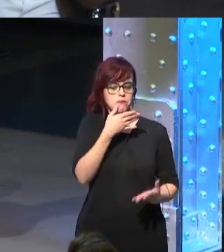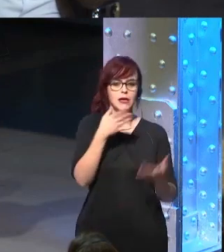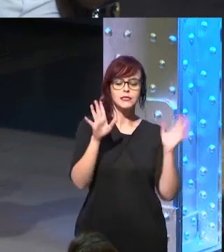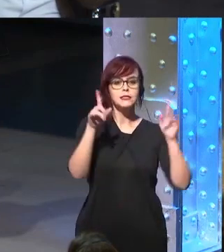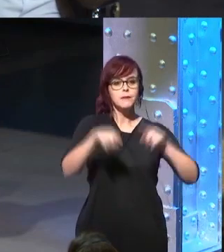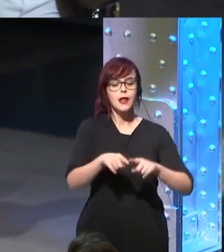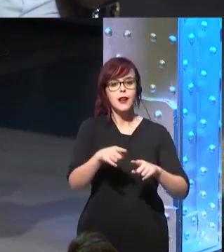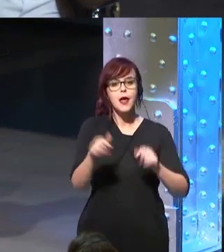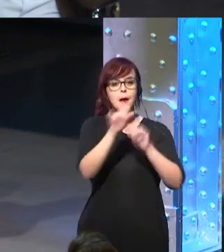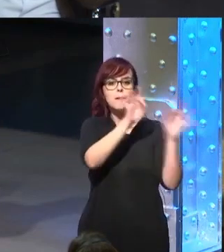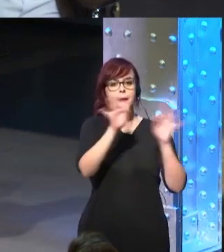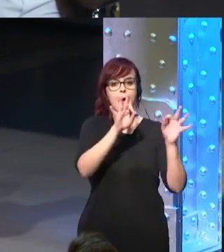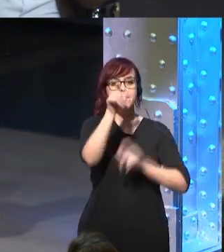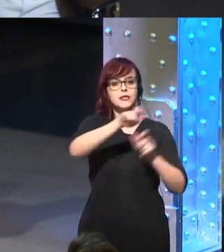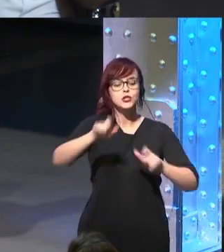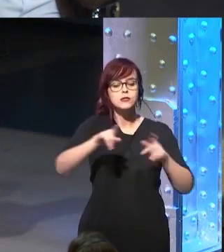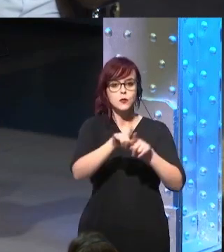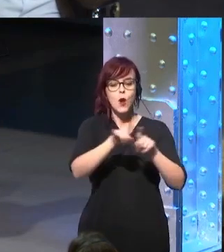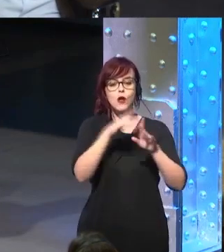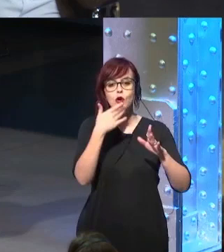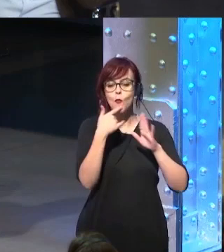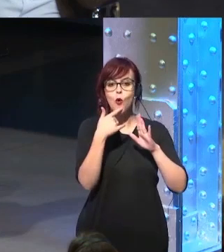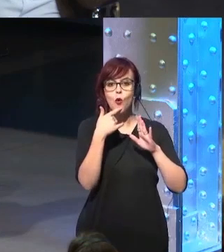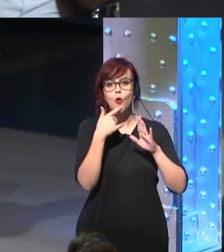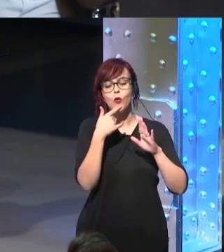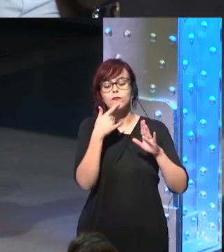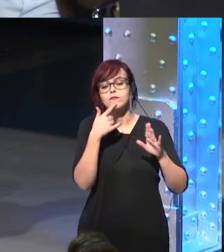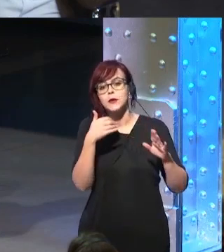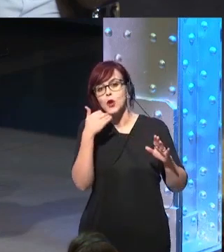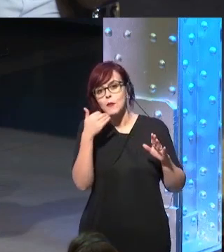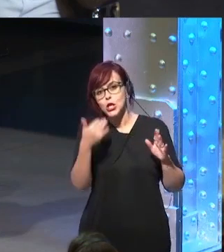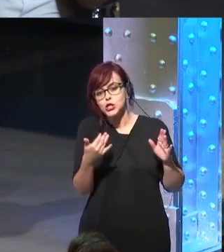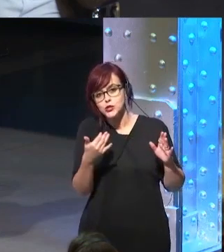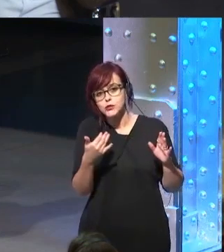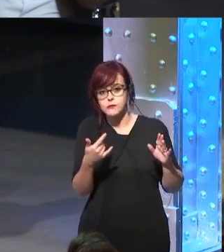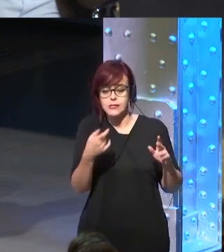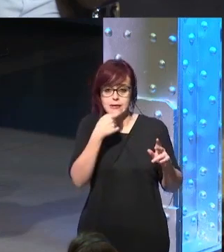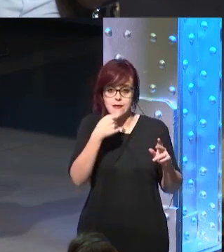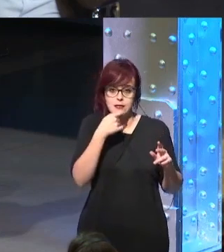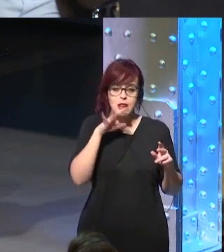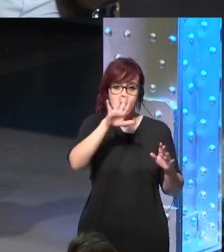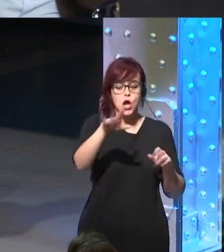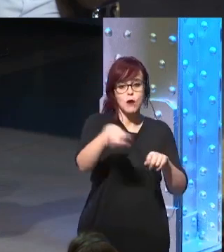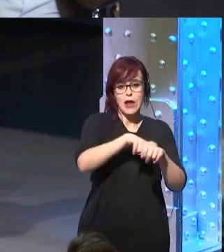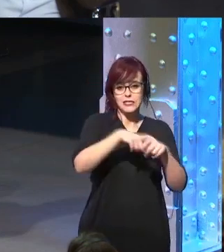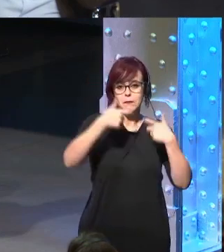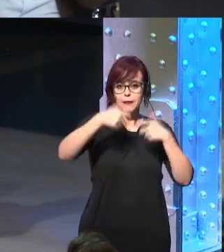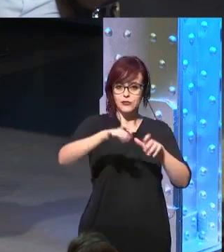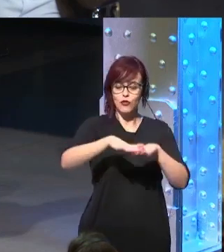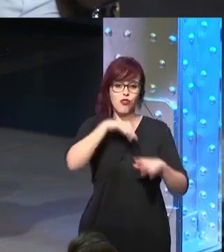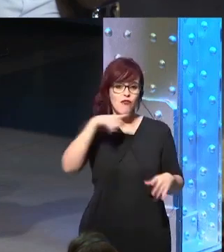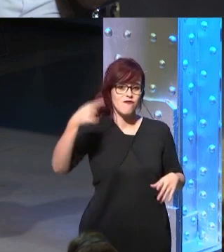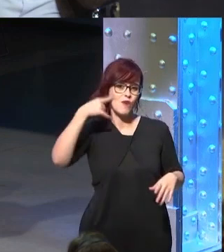que no incluya, que excluya lo que por lo menos en el Reino Unido es un aspecto de